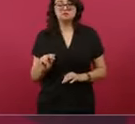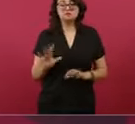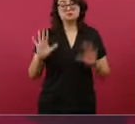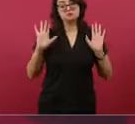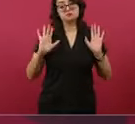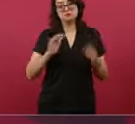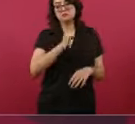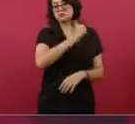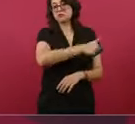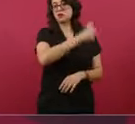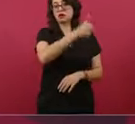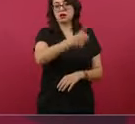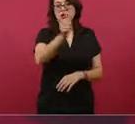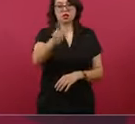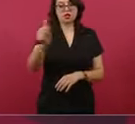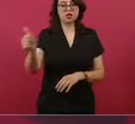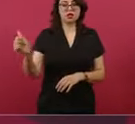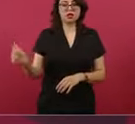estos